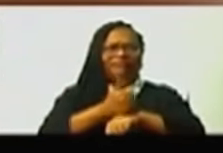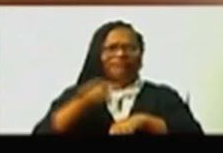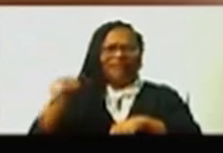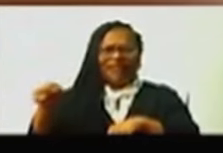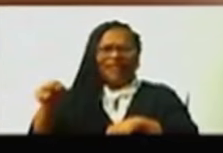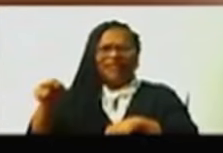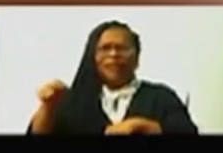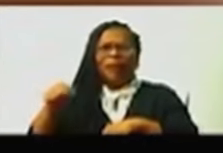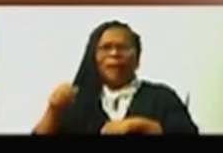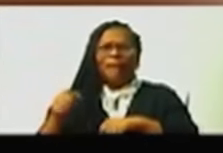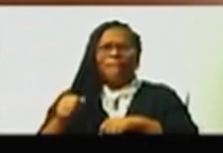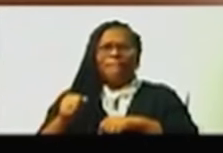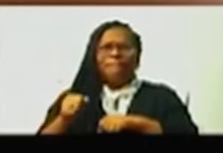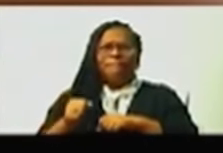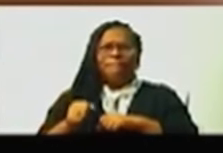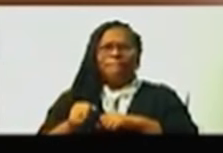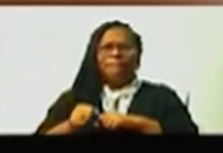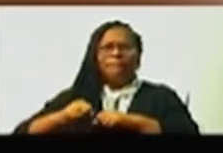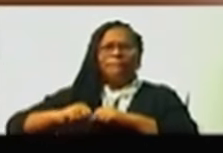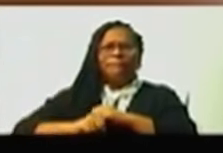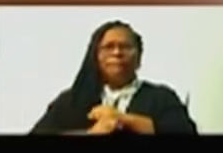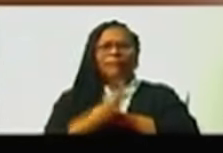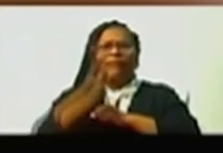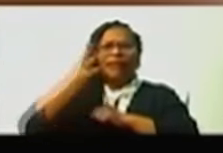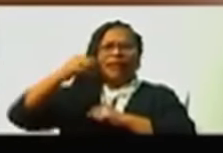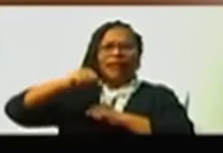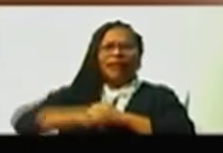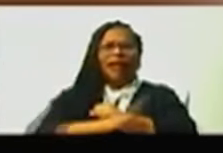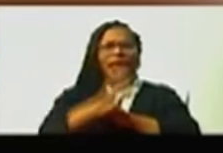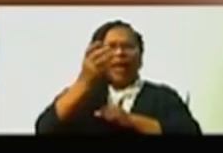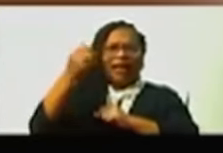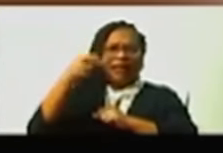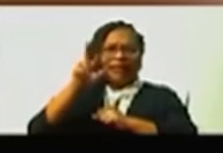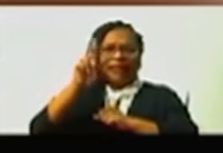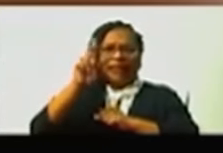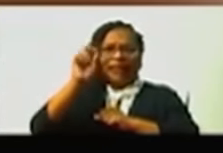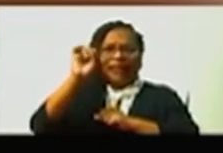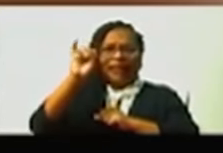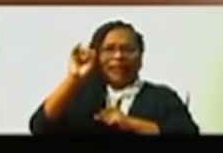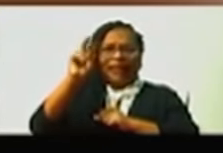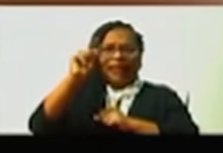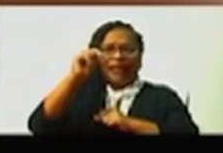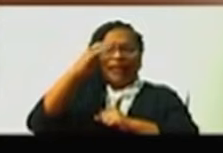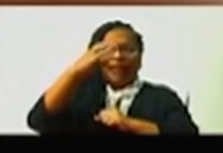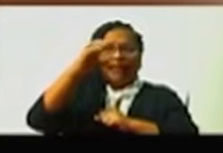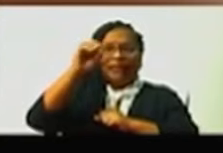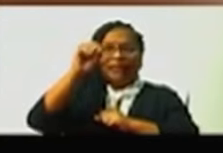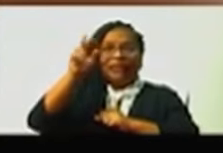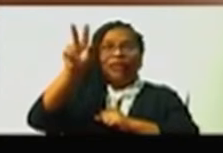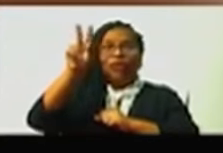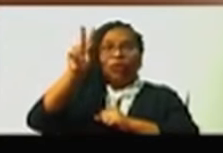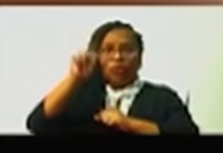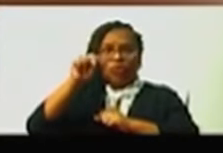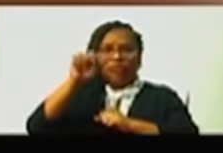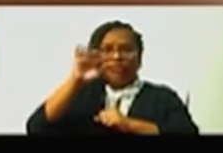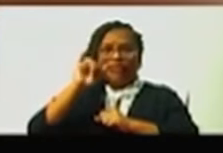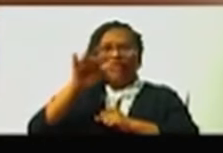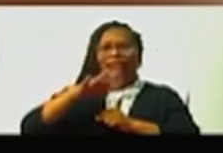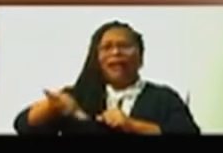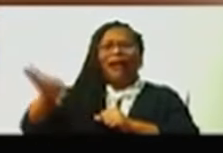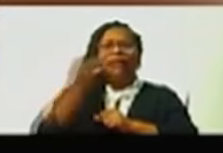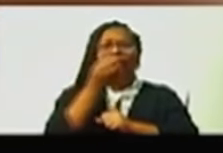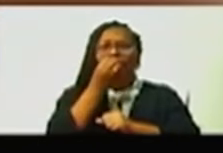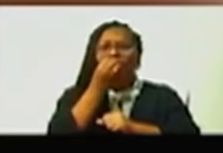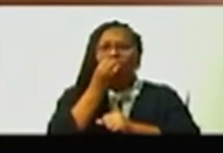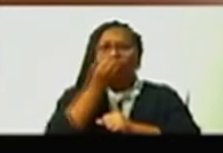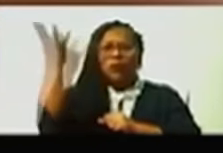más bonitas que tiene el mundo, se pretenda instalar 5 plantas de esa